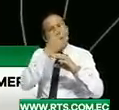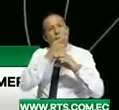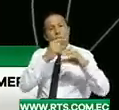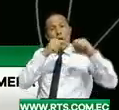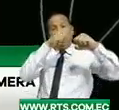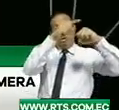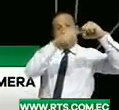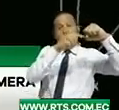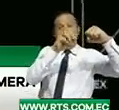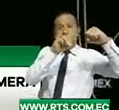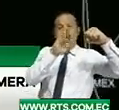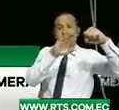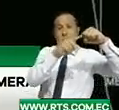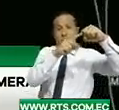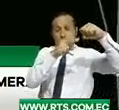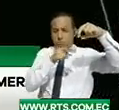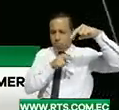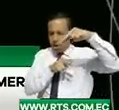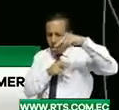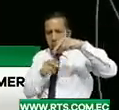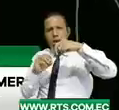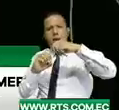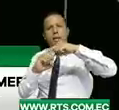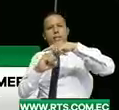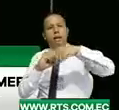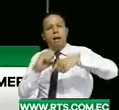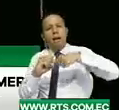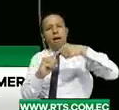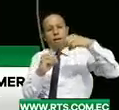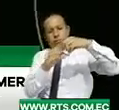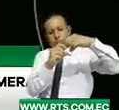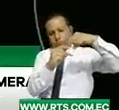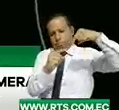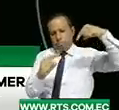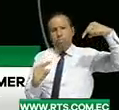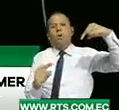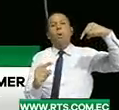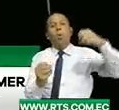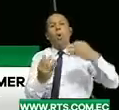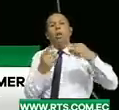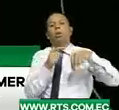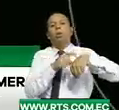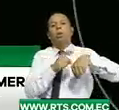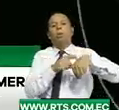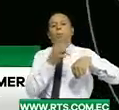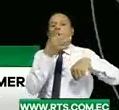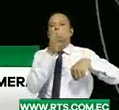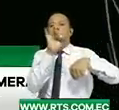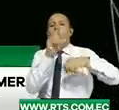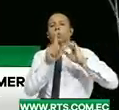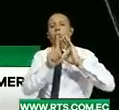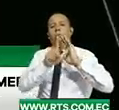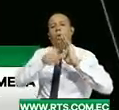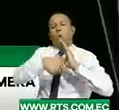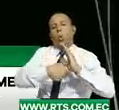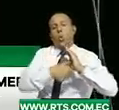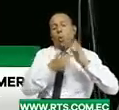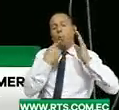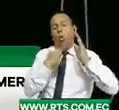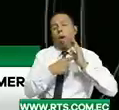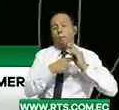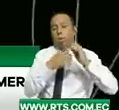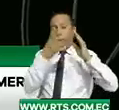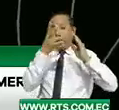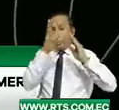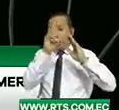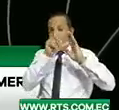Tierra es de aproximadamente 18 minutos, pues se toma alrededor de 17 minutos para que la luz